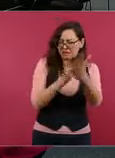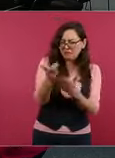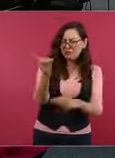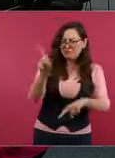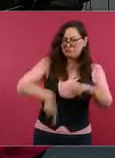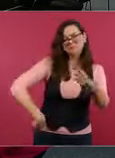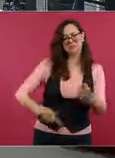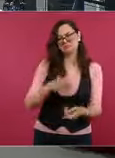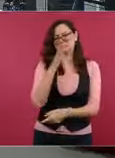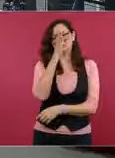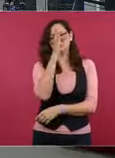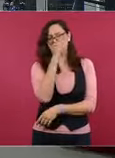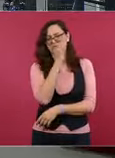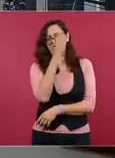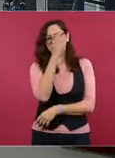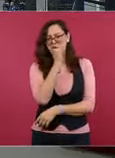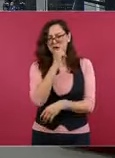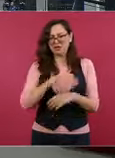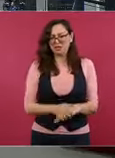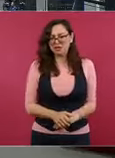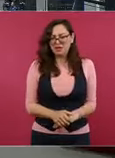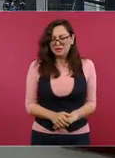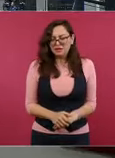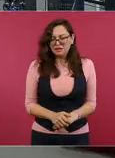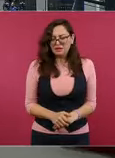Y aquí en el libro hablo